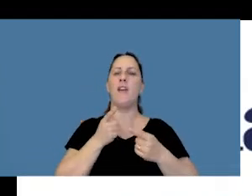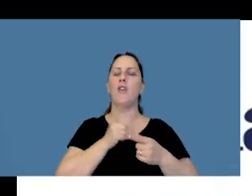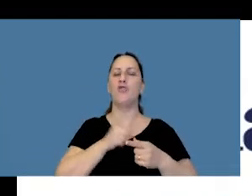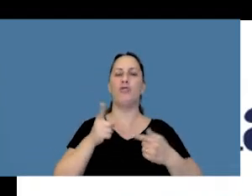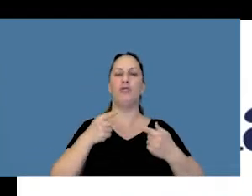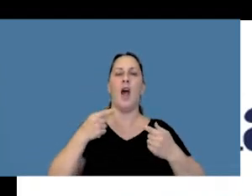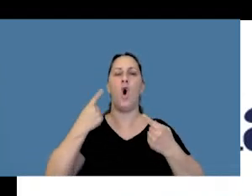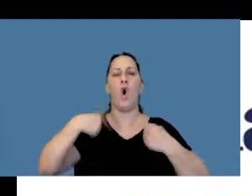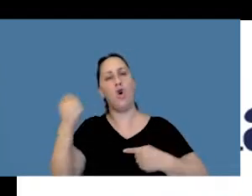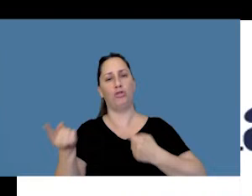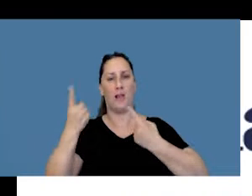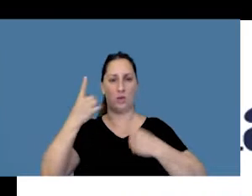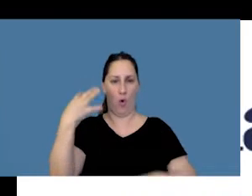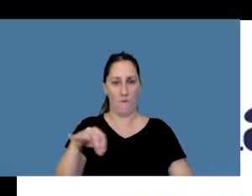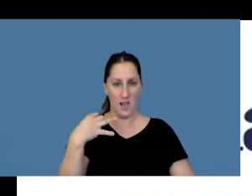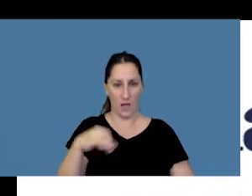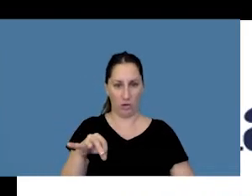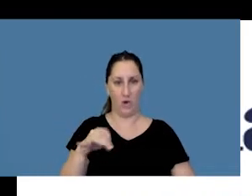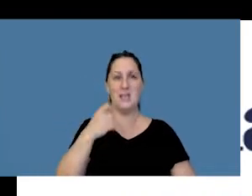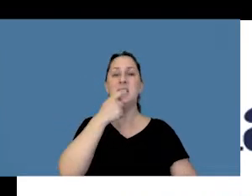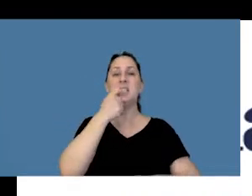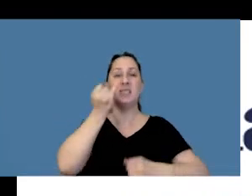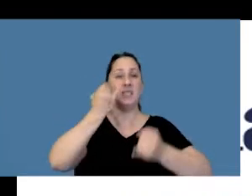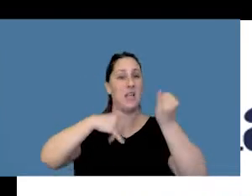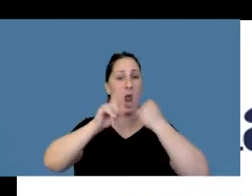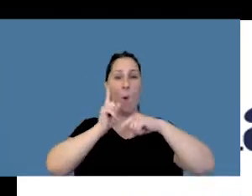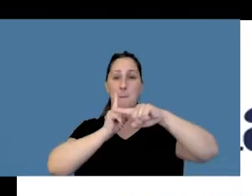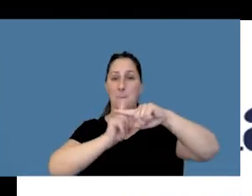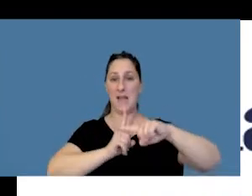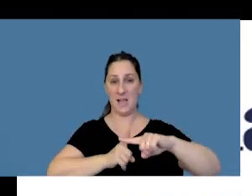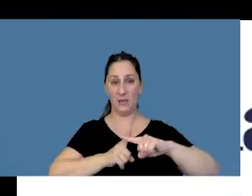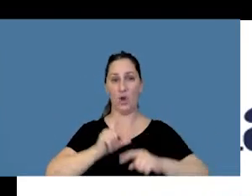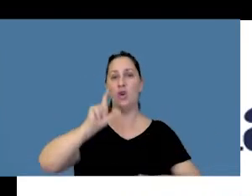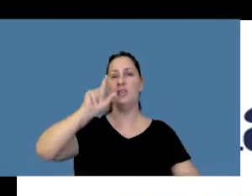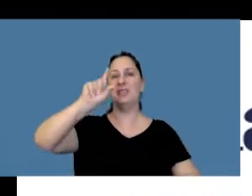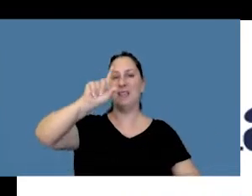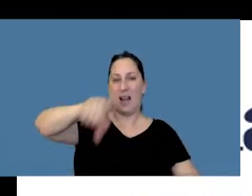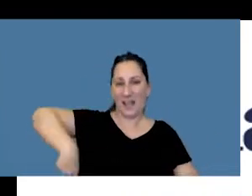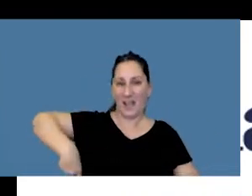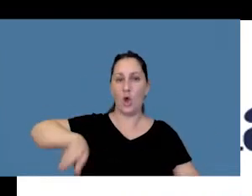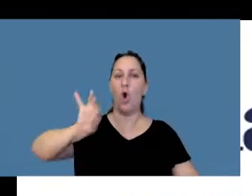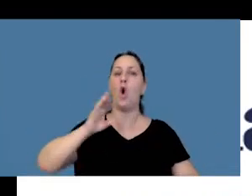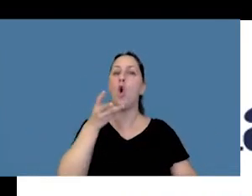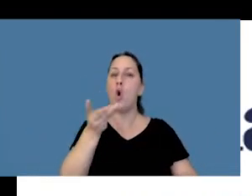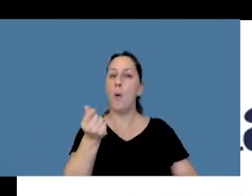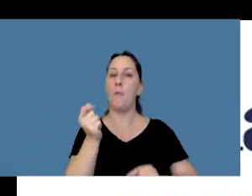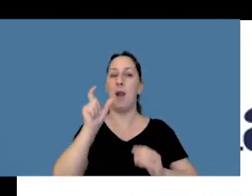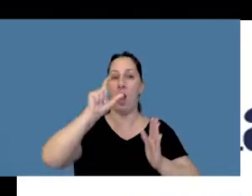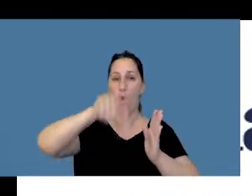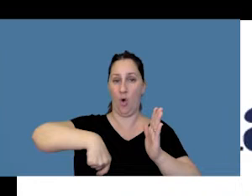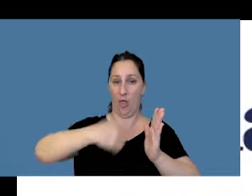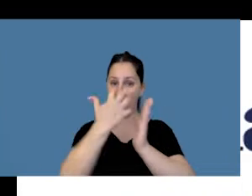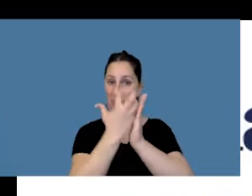obligaciones, pero si la operación se realiza mediante tarjetas de crédito, compra o débito, la percepción